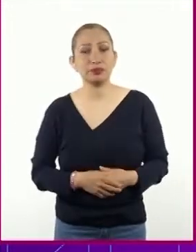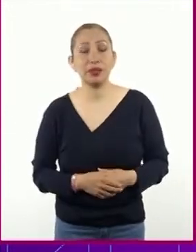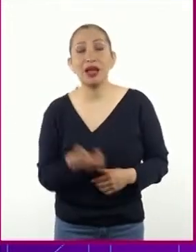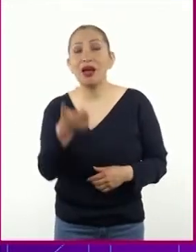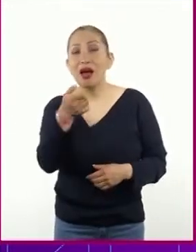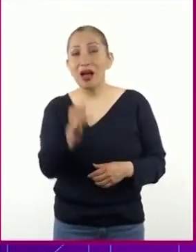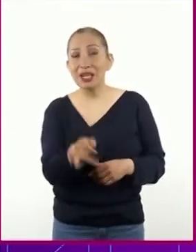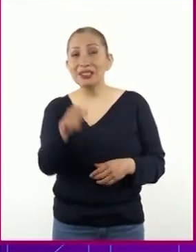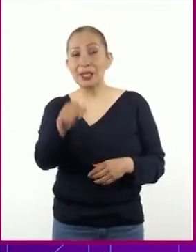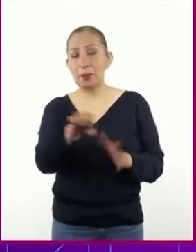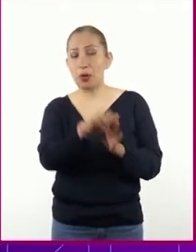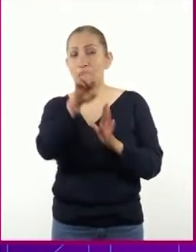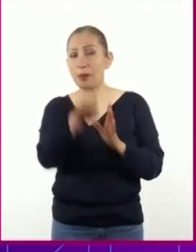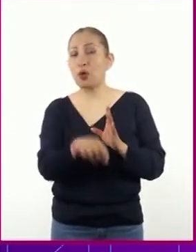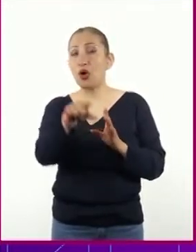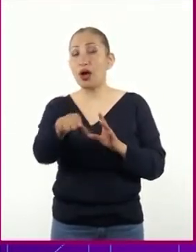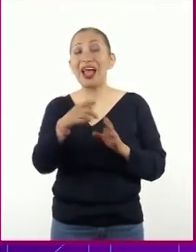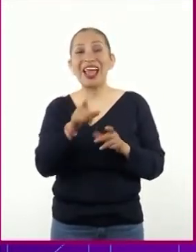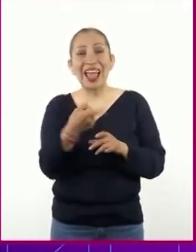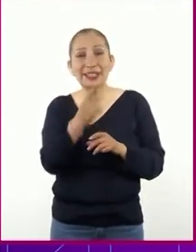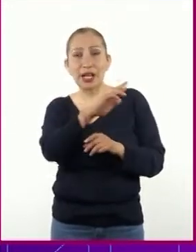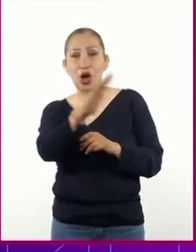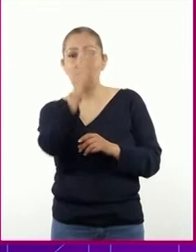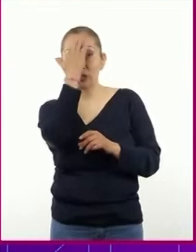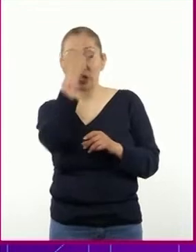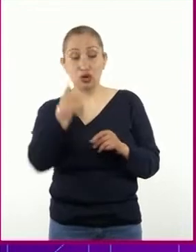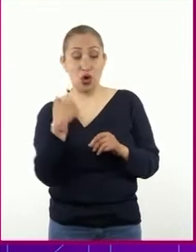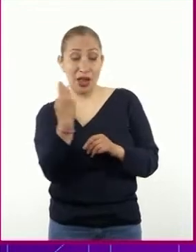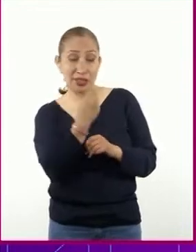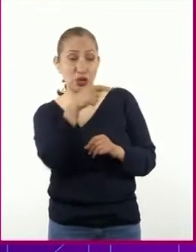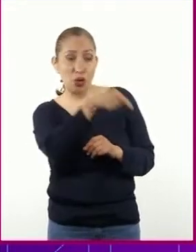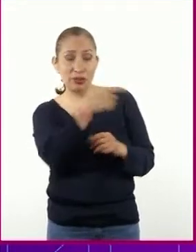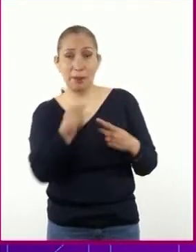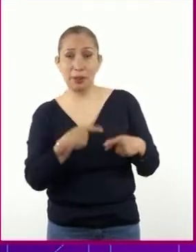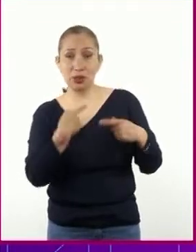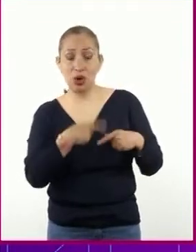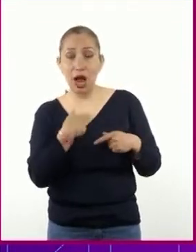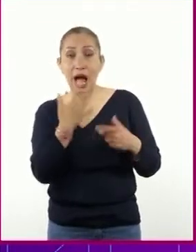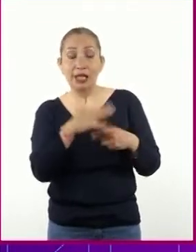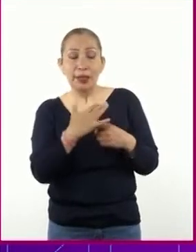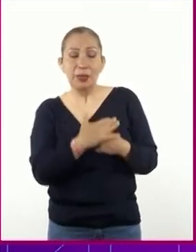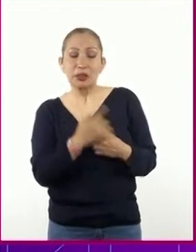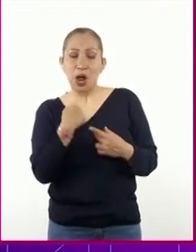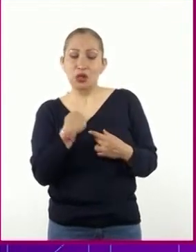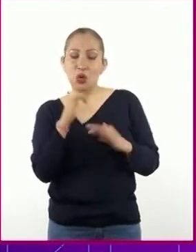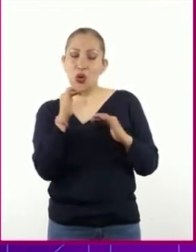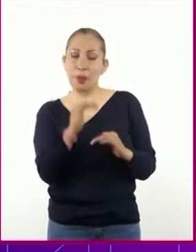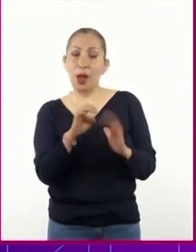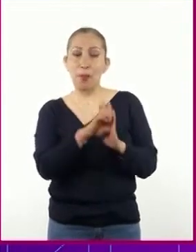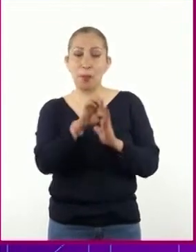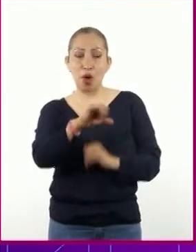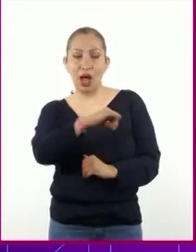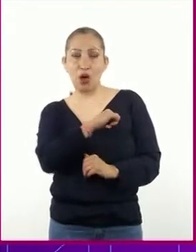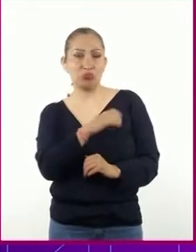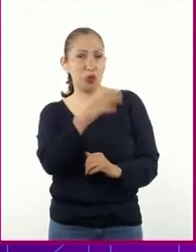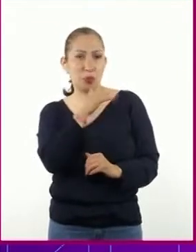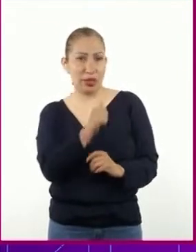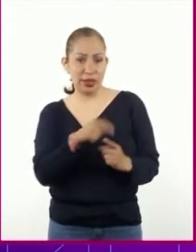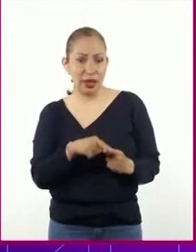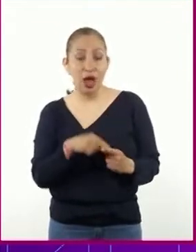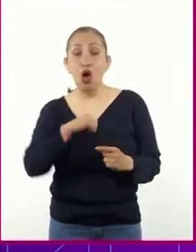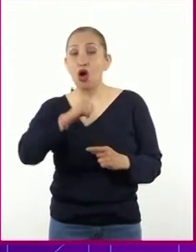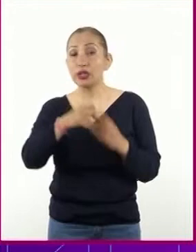esta manera, por ejemplo, el hecho de reconocer que necesitan de los demás ejerce presión para limitar aspectos como el egoísmo. Otro